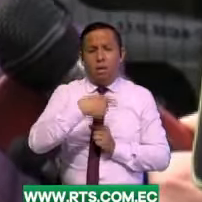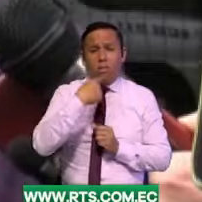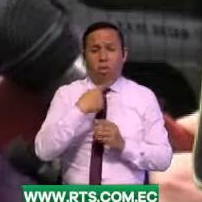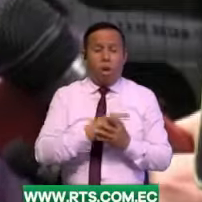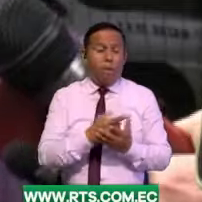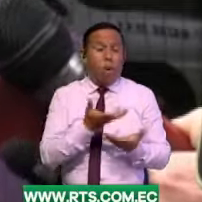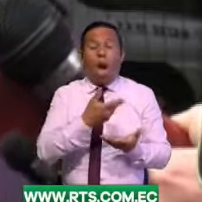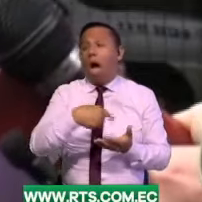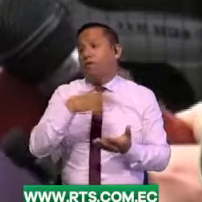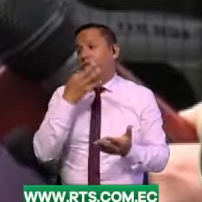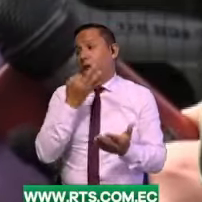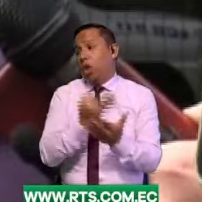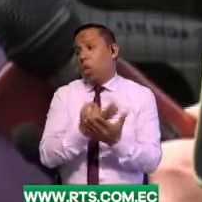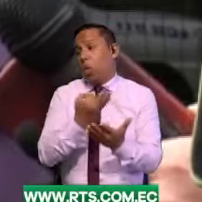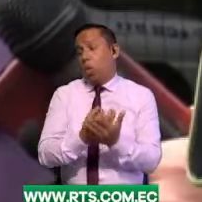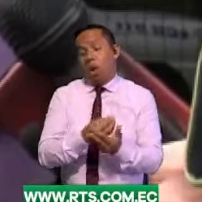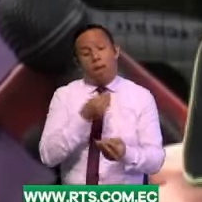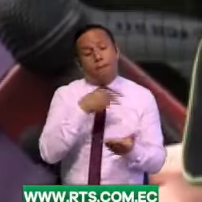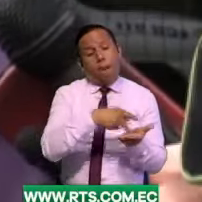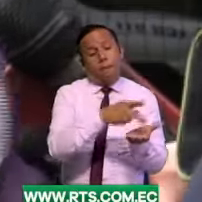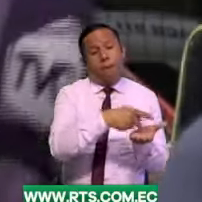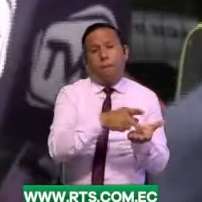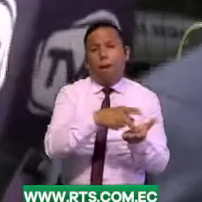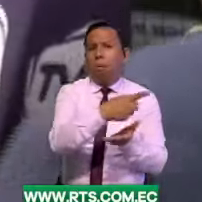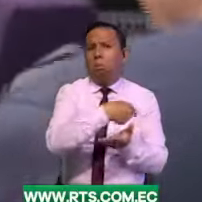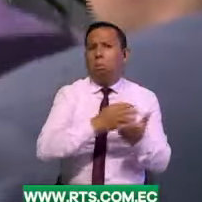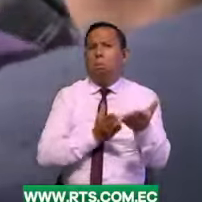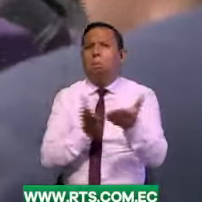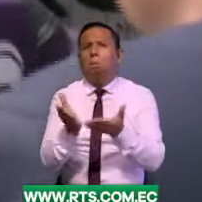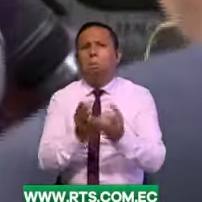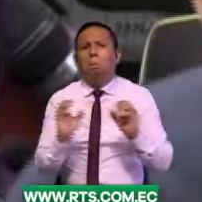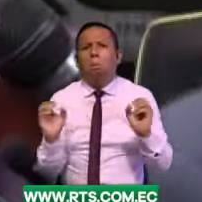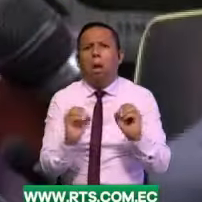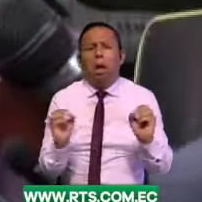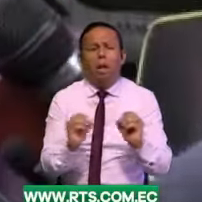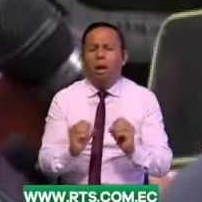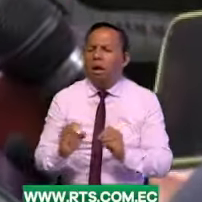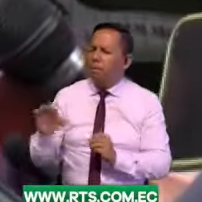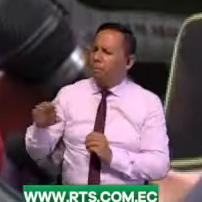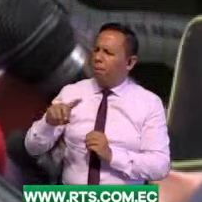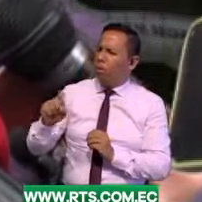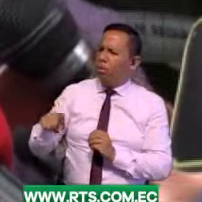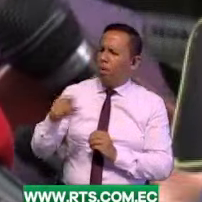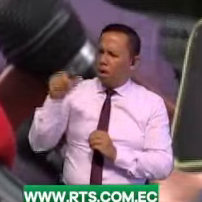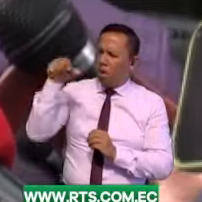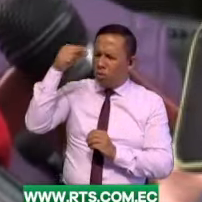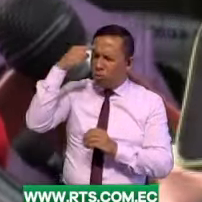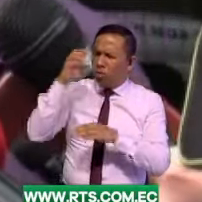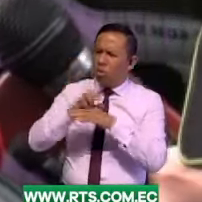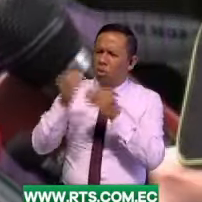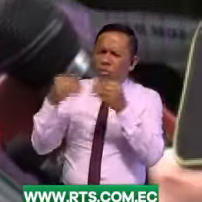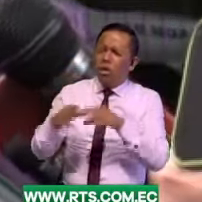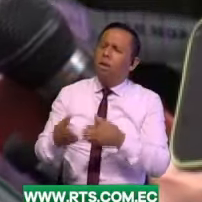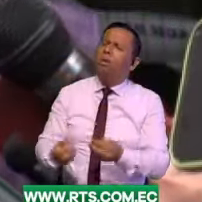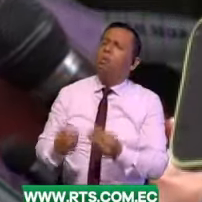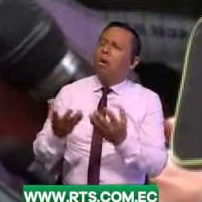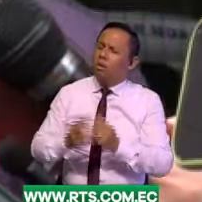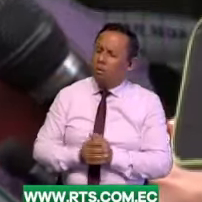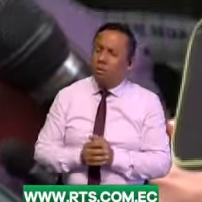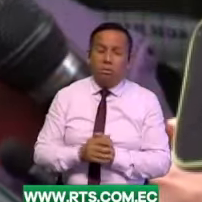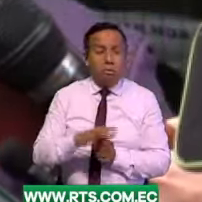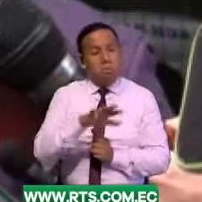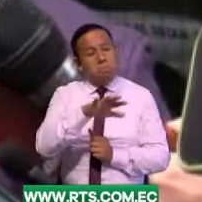para recibir este dinero y no dieron el servicio. ¿Cuál es el perjuicio para el Estado ecuatoriano? Bueno, el perjuicio para el Estado asciende alrededor